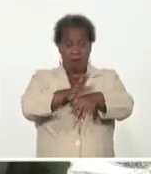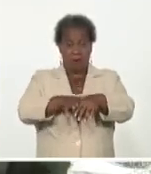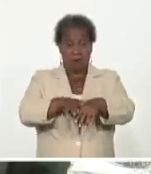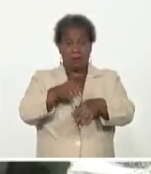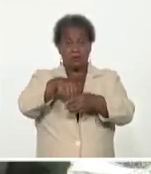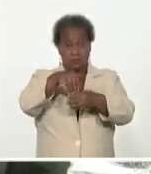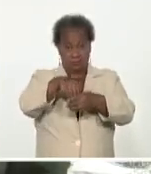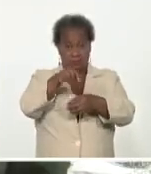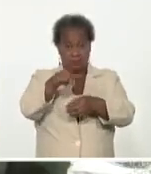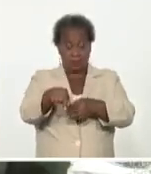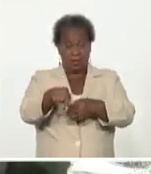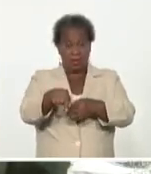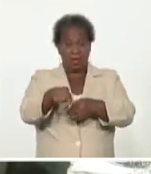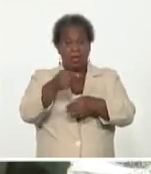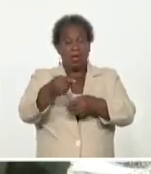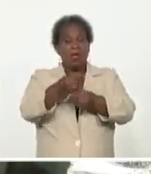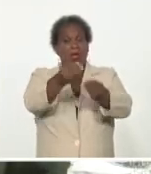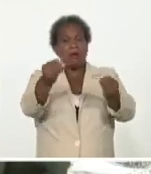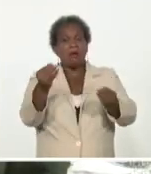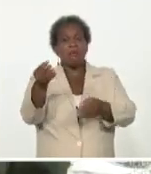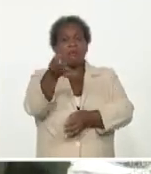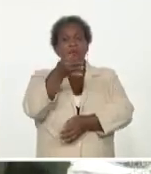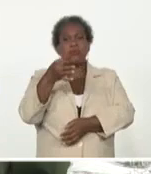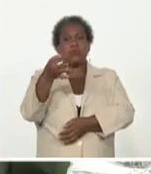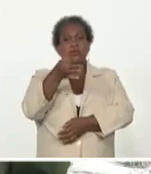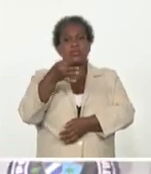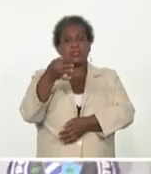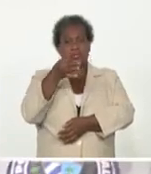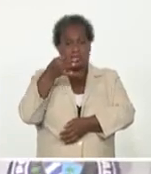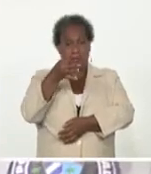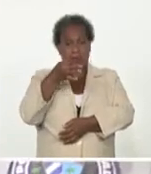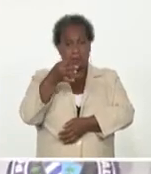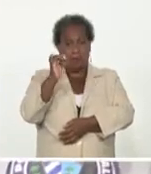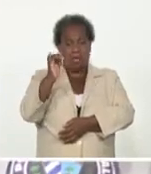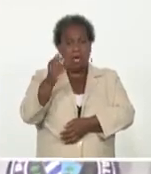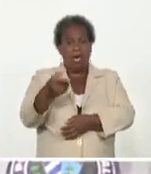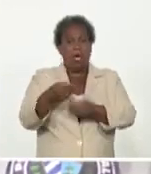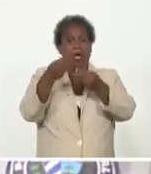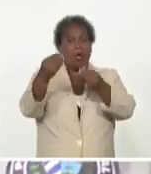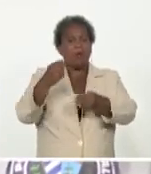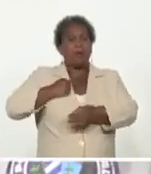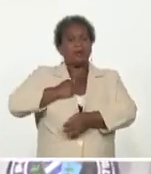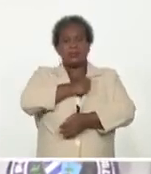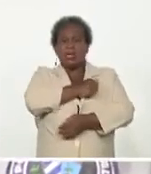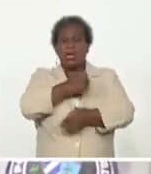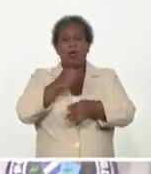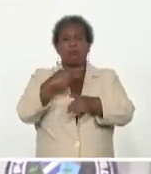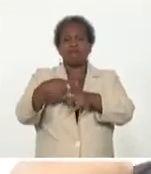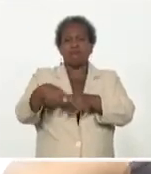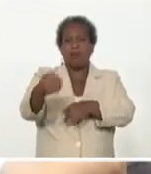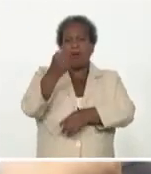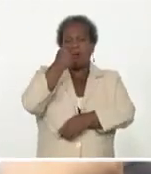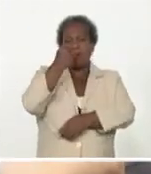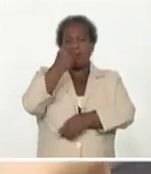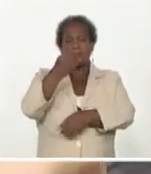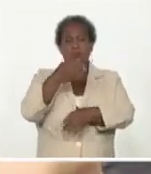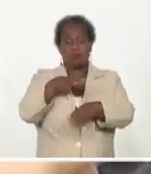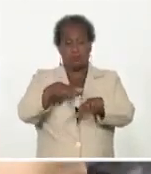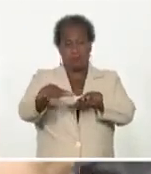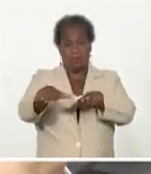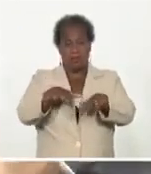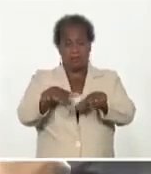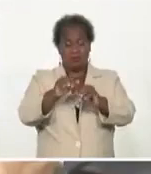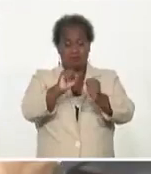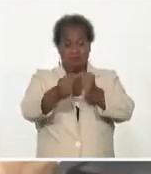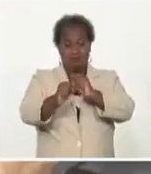se destaca asegurar a los municipios de la periferia productos de aseo personal y alimentos como acciones de contención para evitar